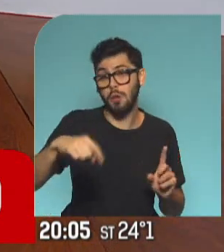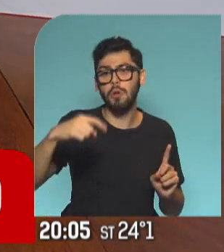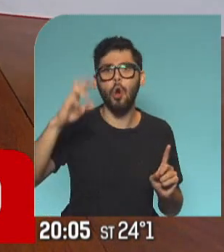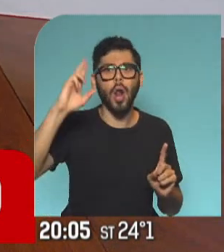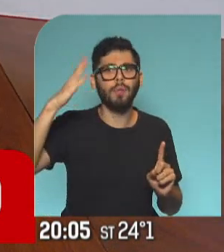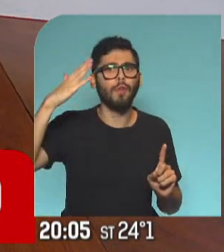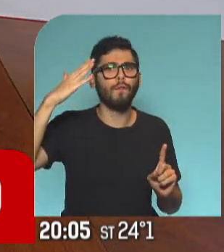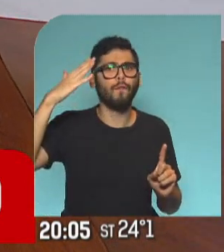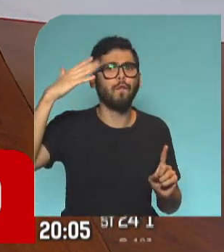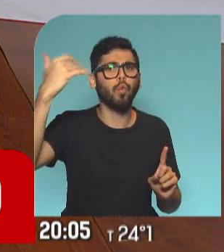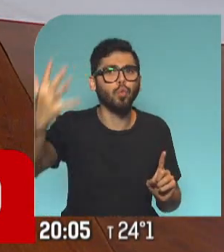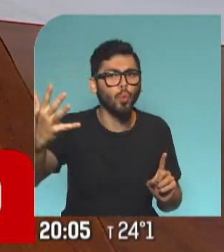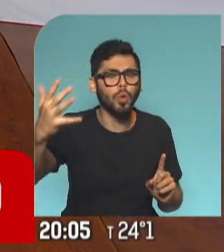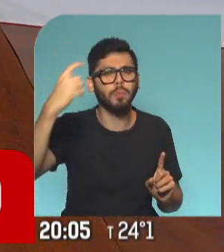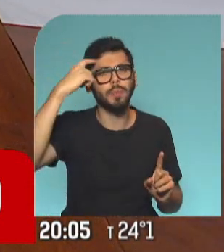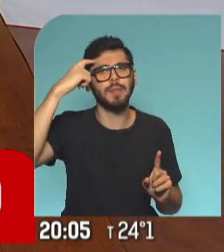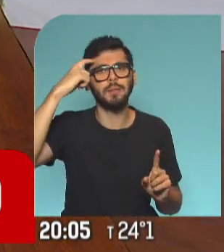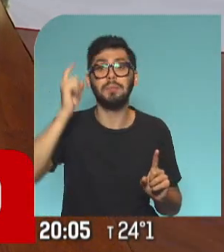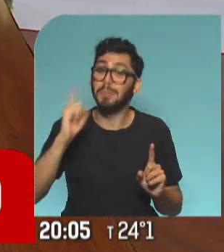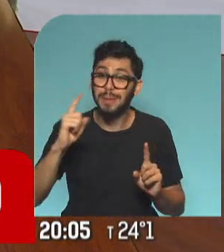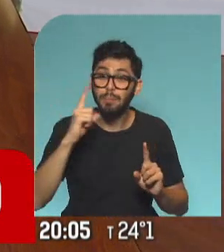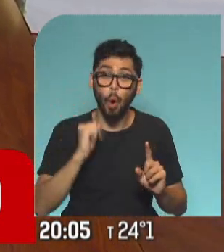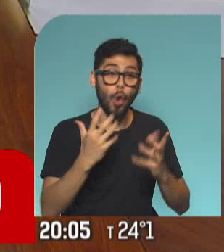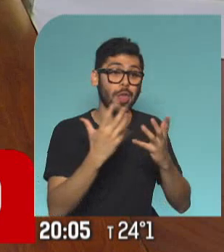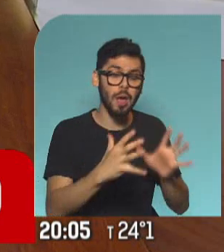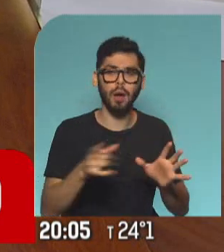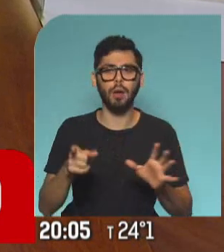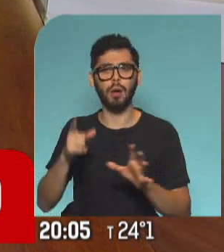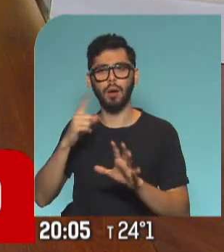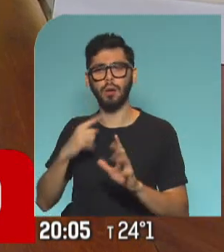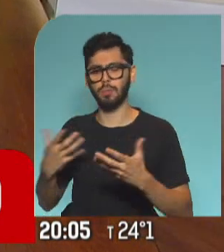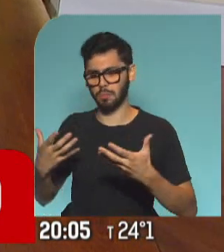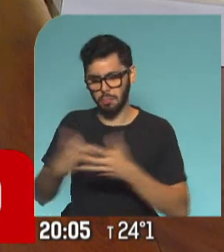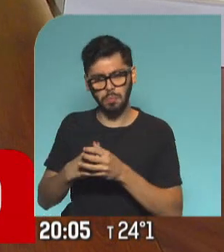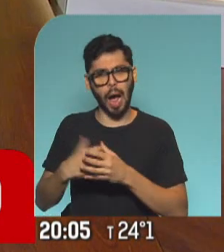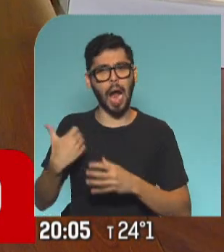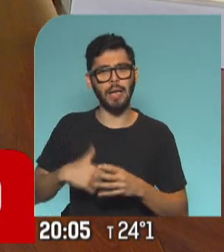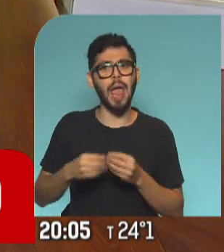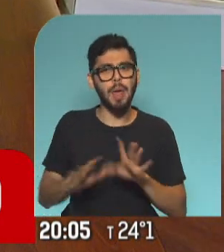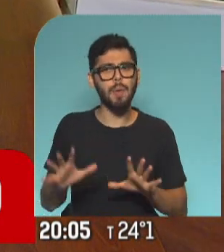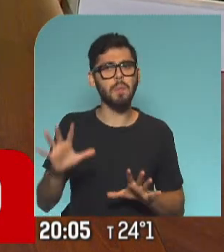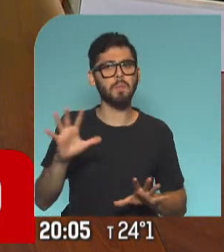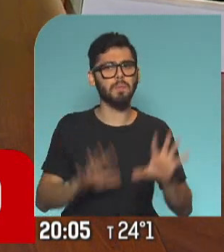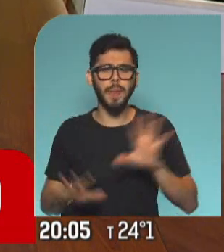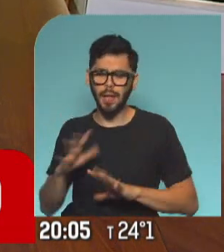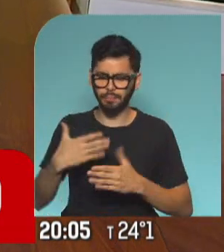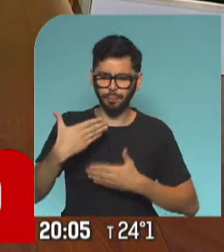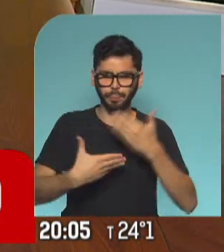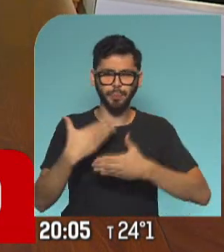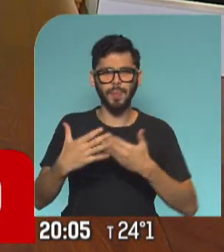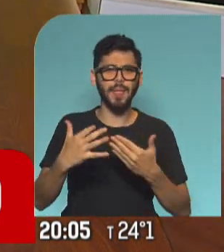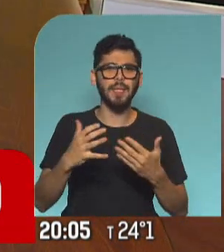que de que ese día fue el puntapié para que la argentina empiece empiece a edificar se empieza a proyectarse insisto hay mucha